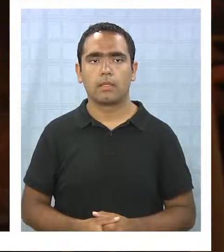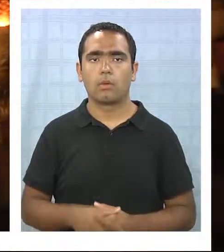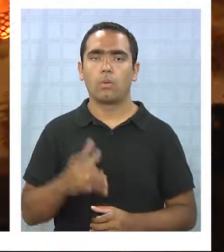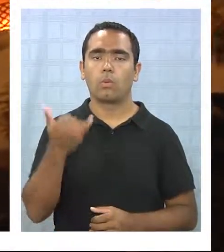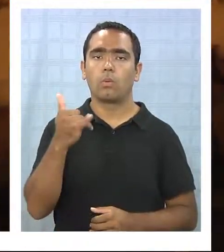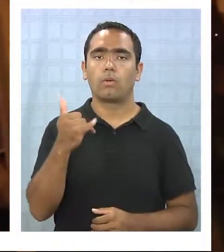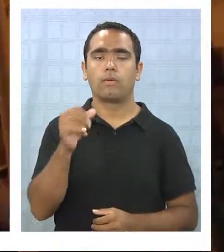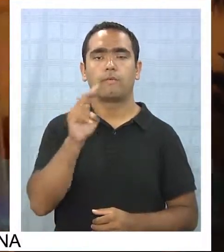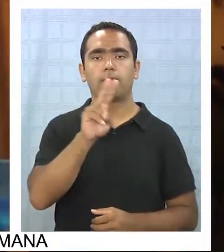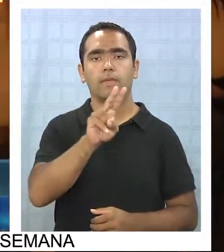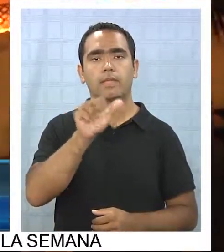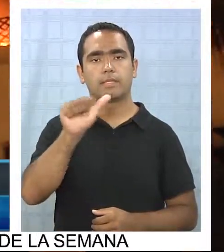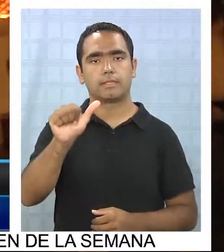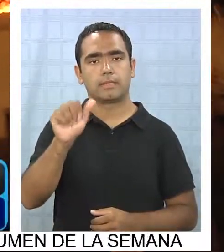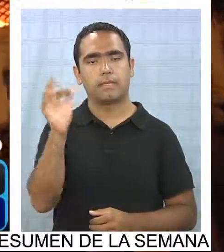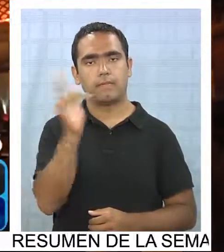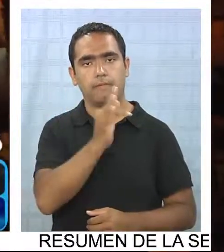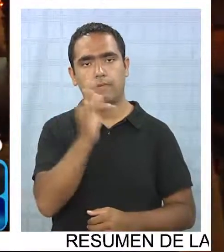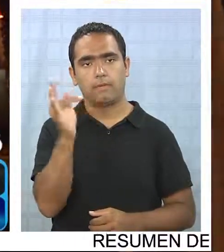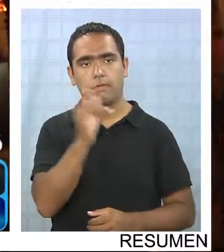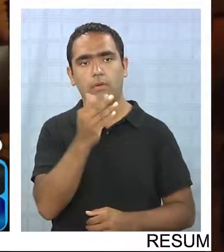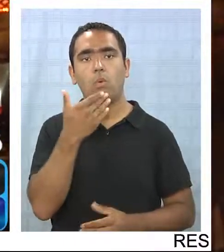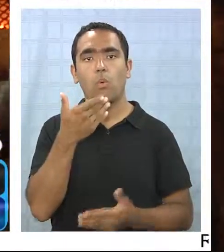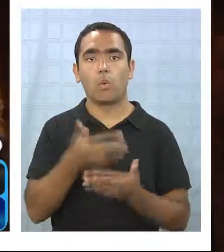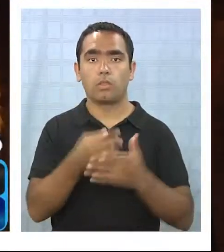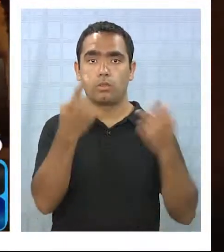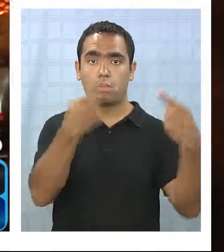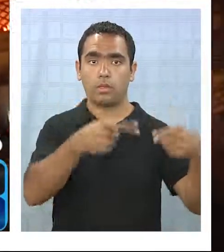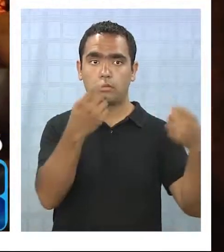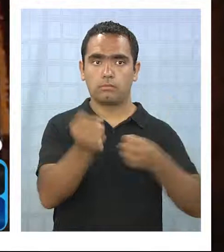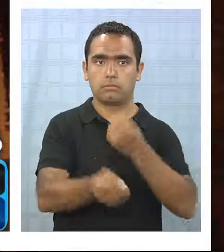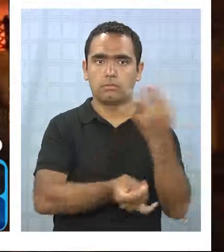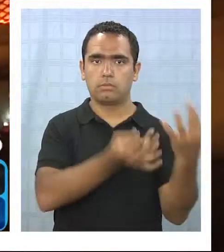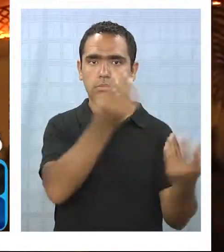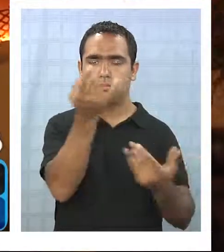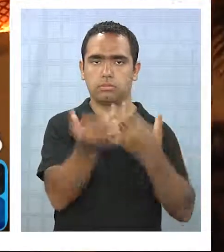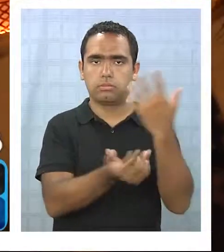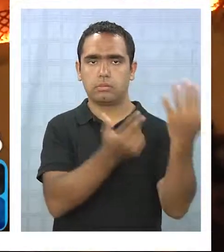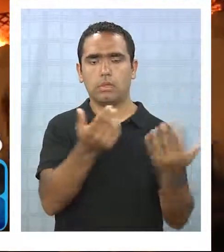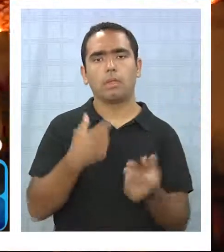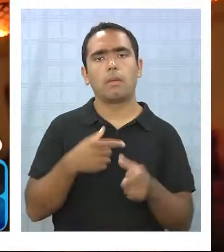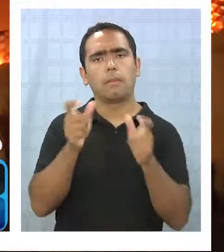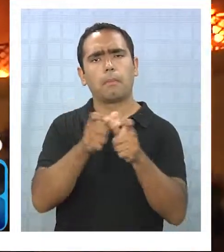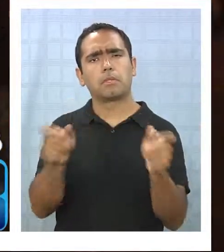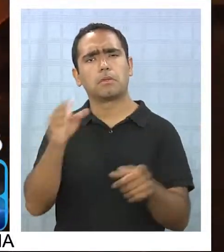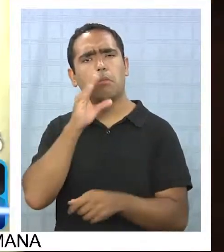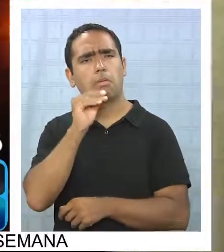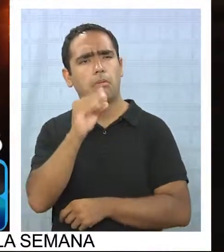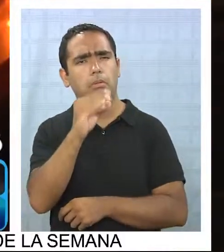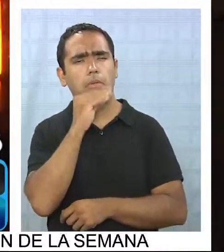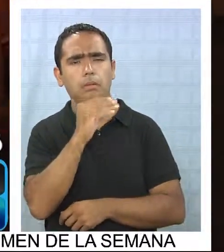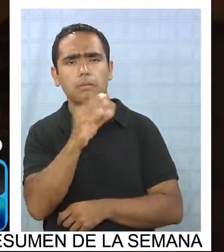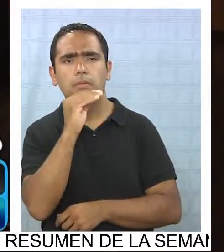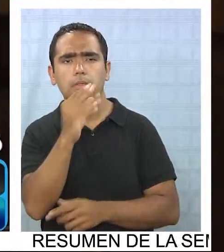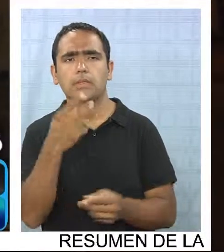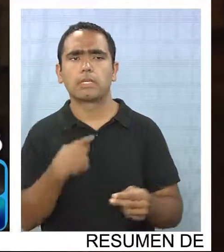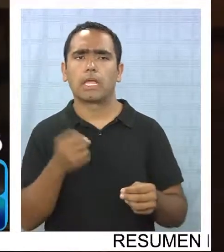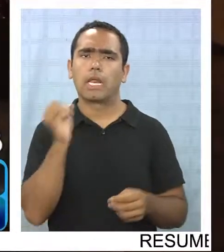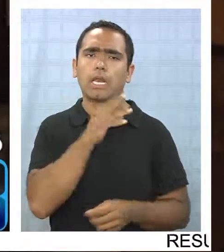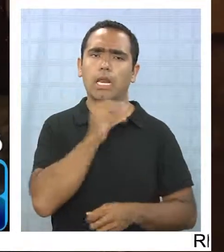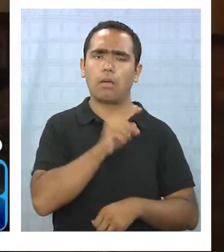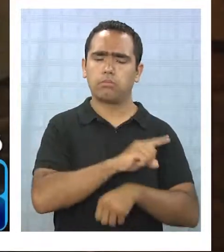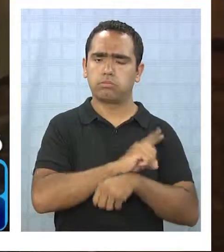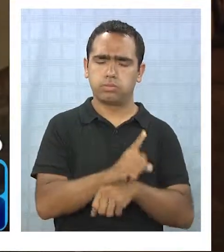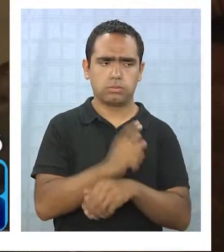El jueves 26 de febrero, cuando ardió la ex aduana de Iquique, entre las voces que salieron a decir que el arreglo